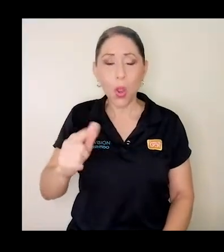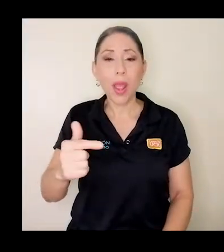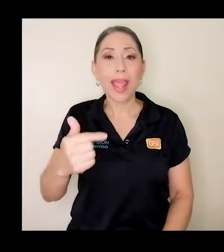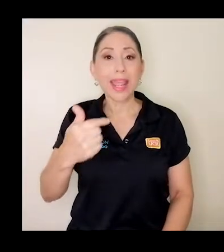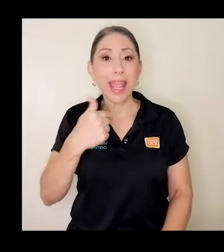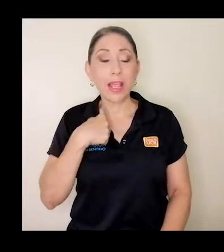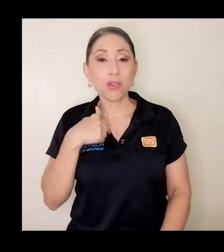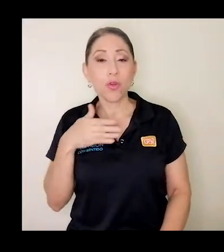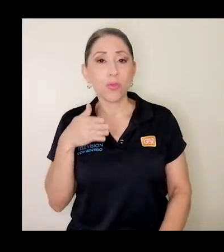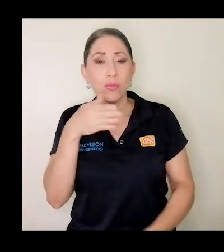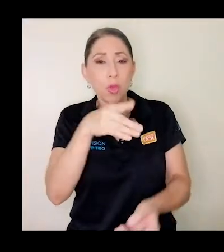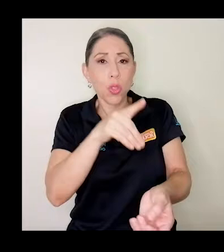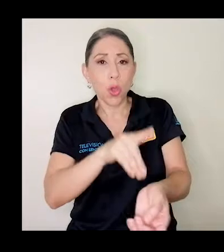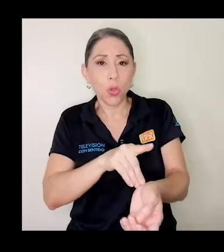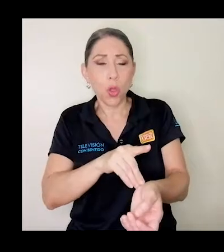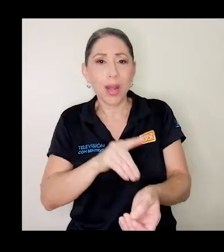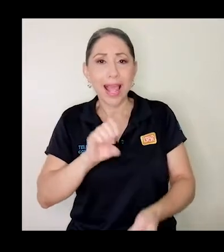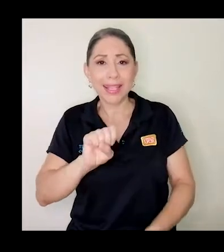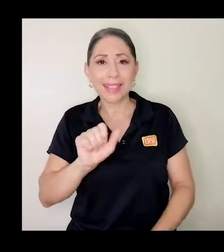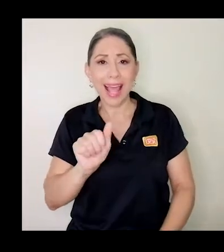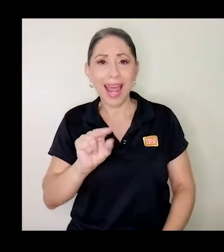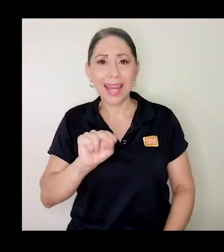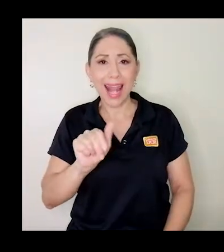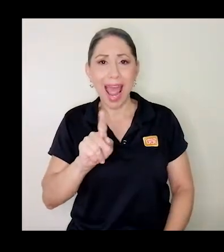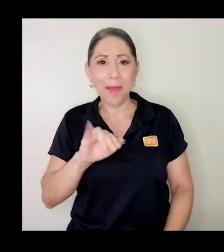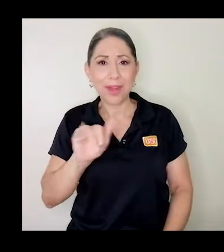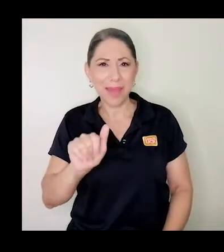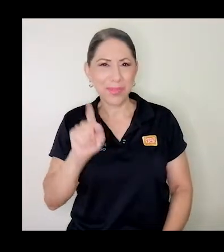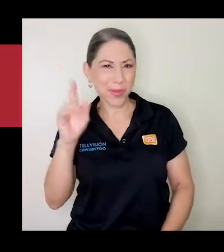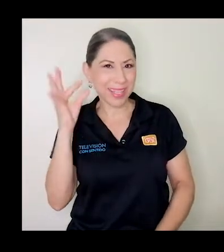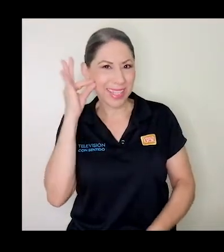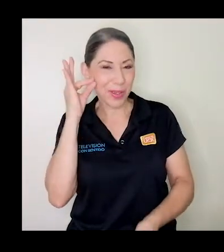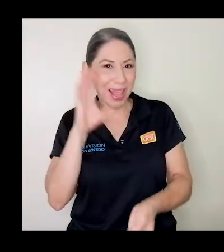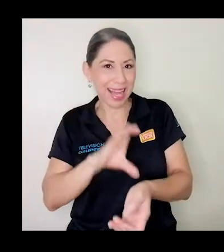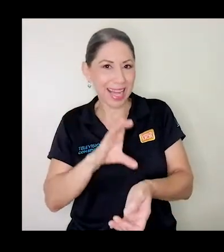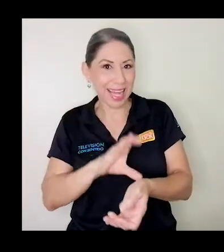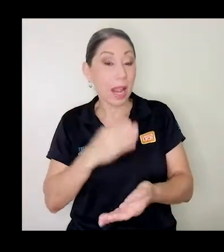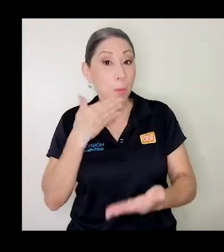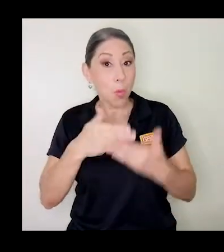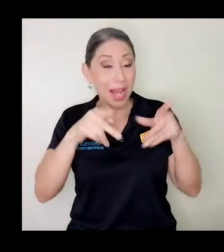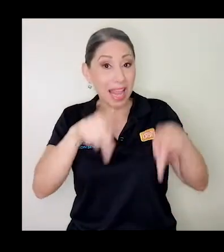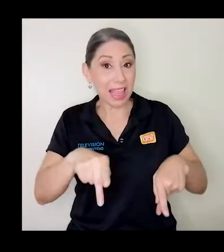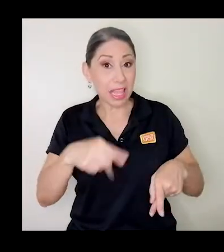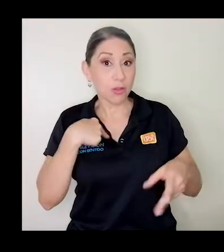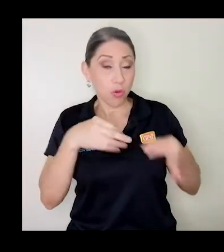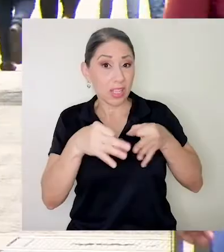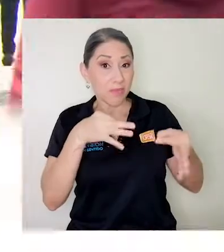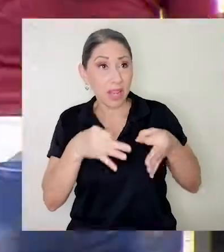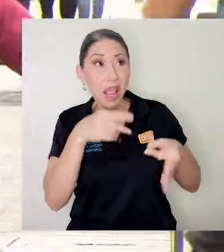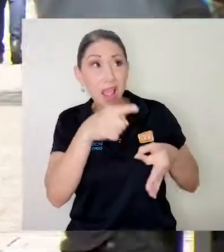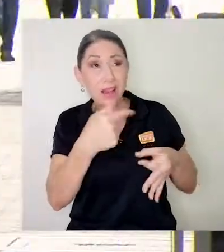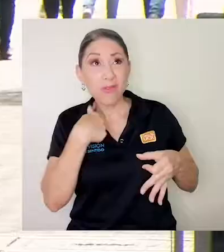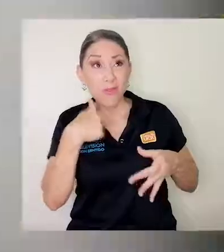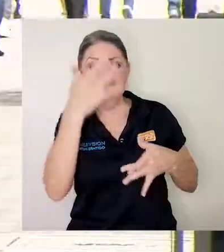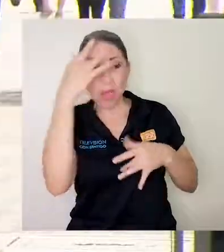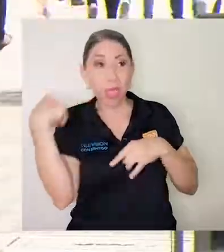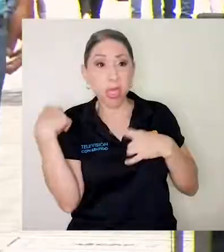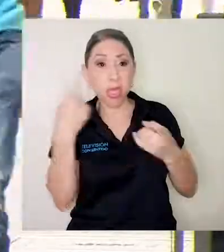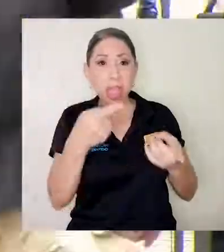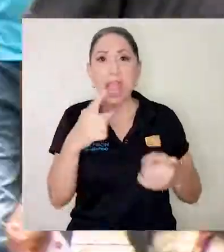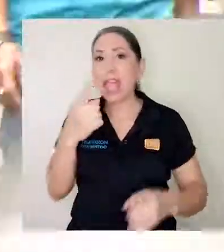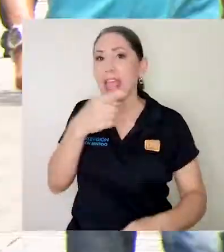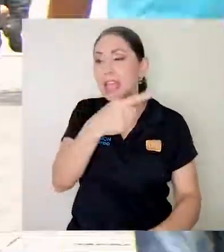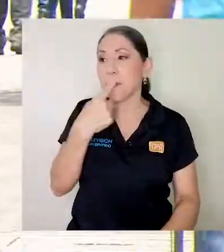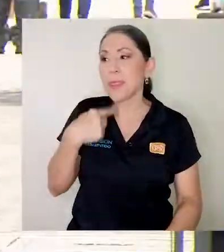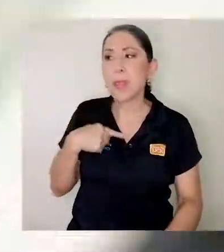consulto a donde la doctora Sanabria, una señora muy buena gente de la clínica, y yo le expliqué mi situación. Me dice, bueno, voy a pensar que no sea